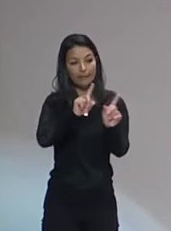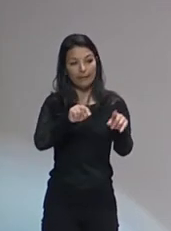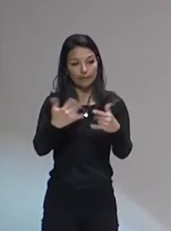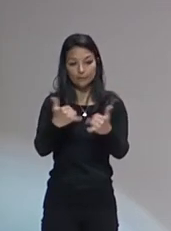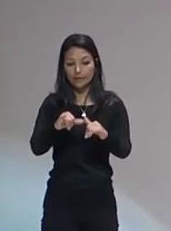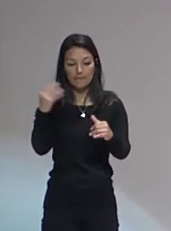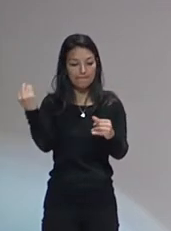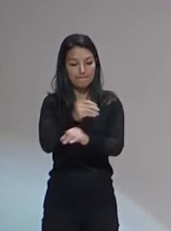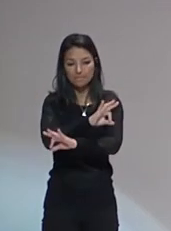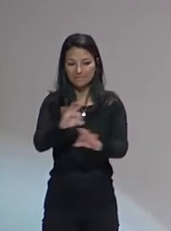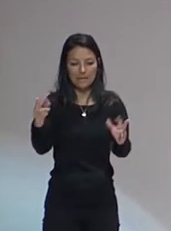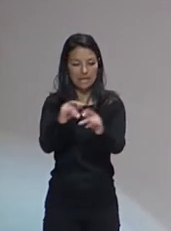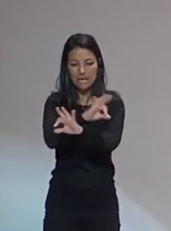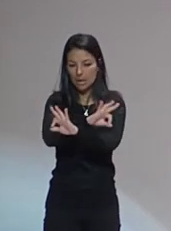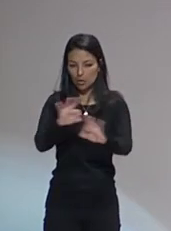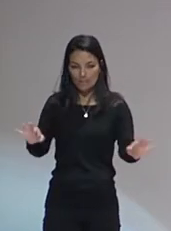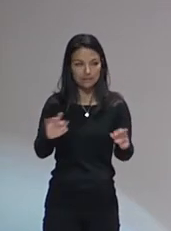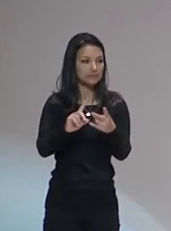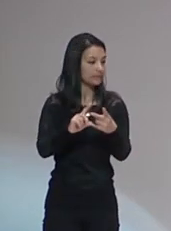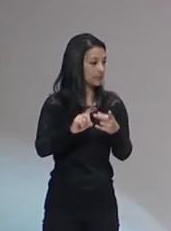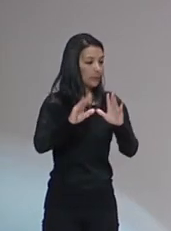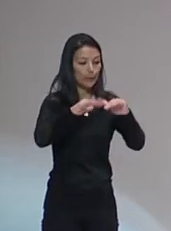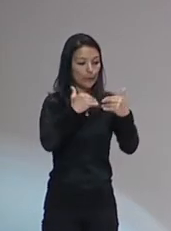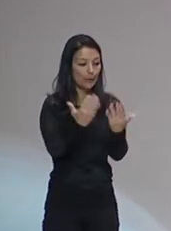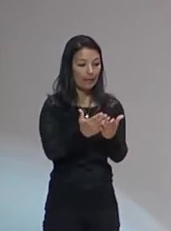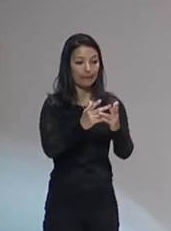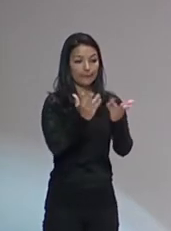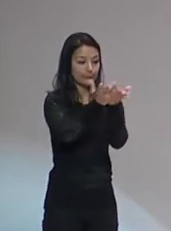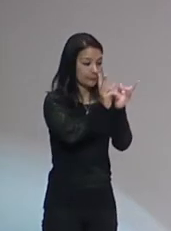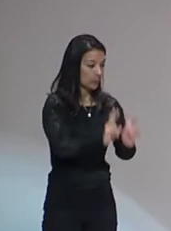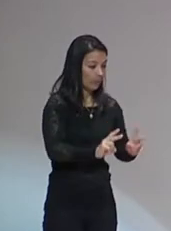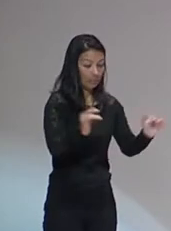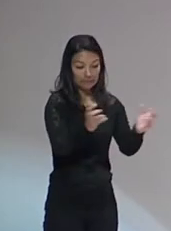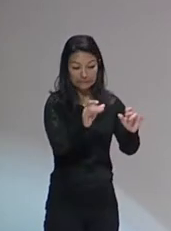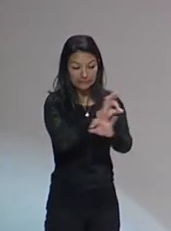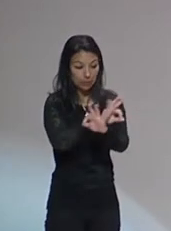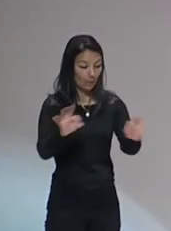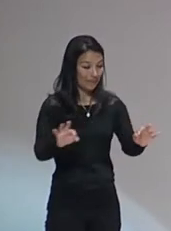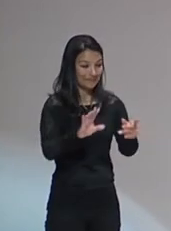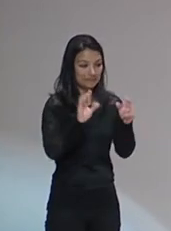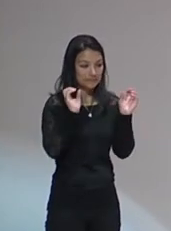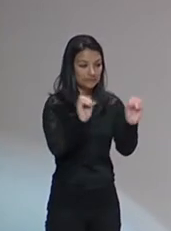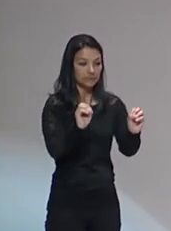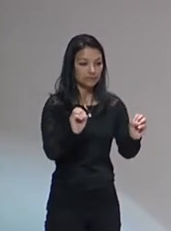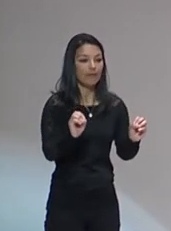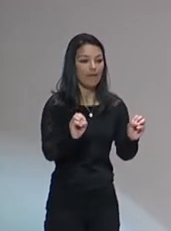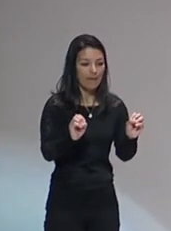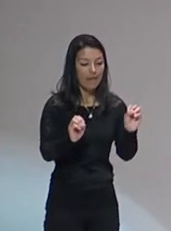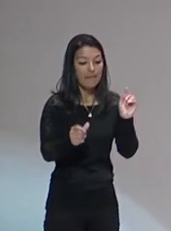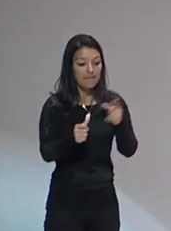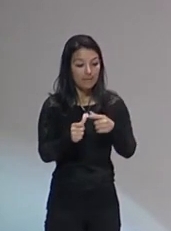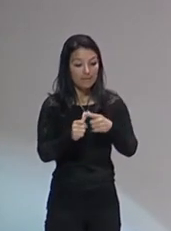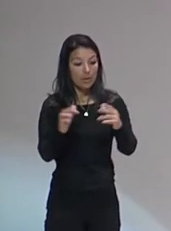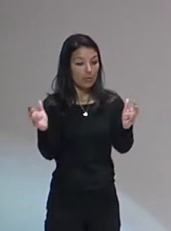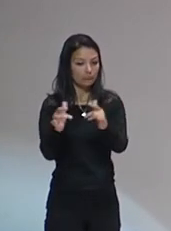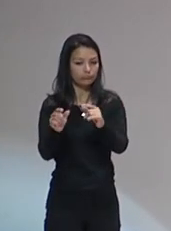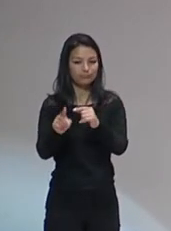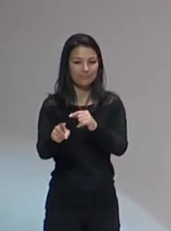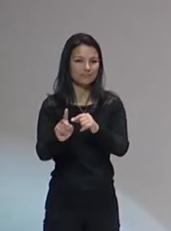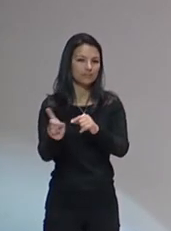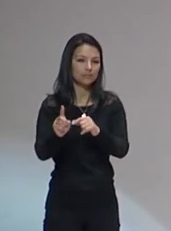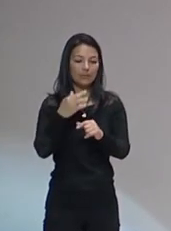guerra y de disputas en el colegio y entre los estudiantes. El conflicto sería una oportunidad para